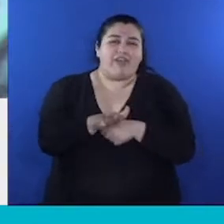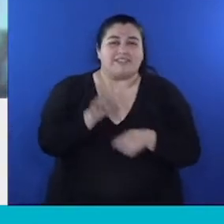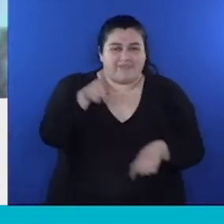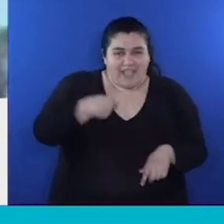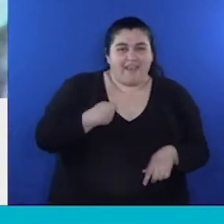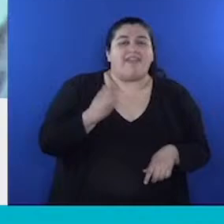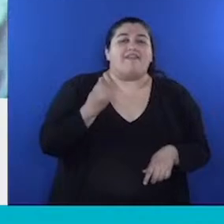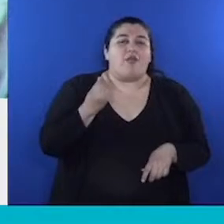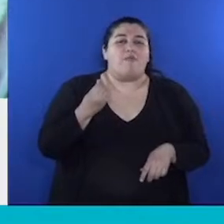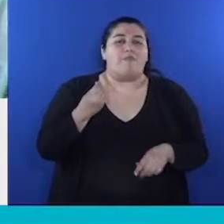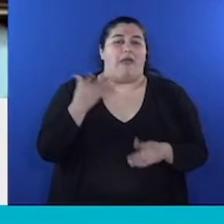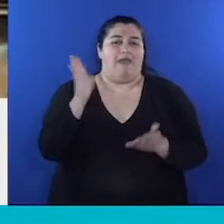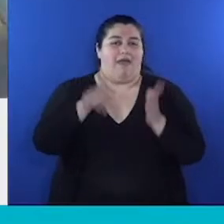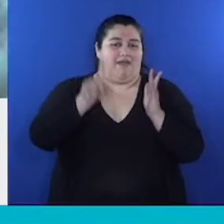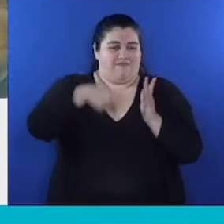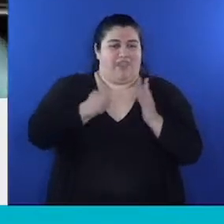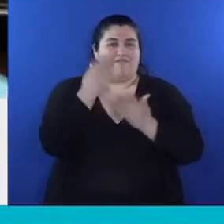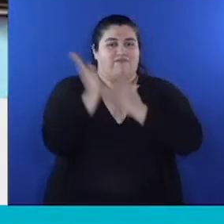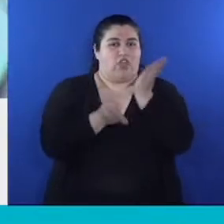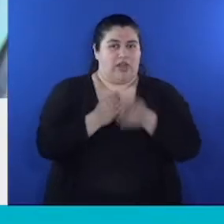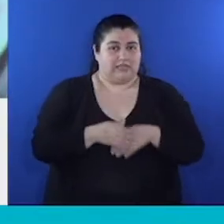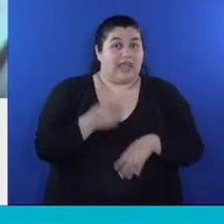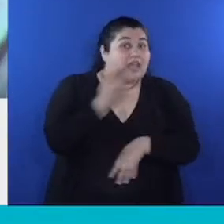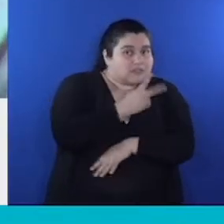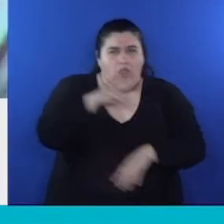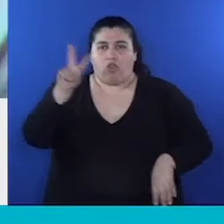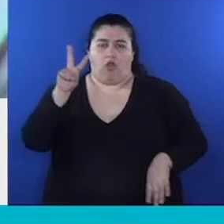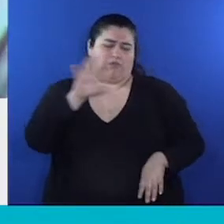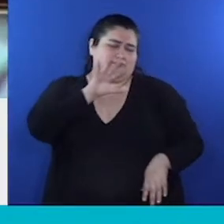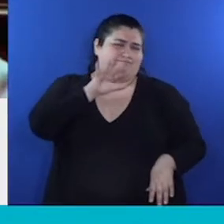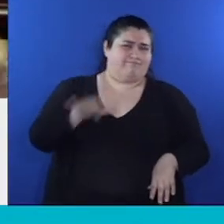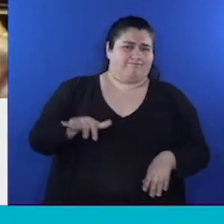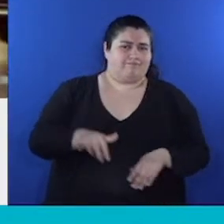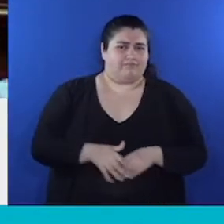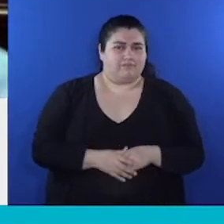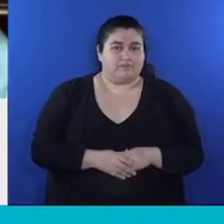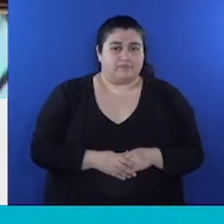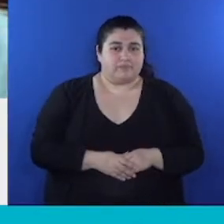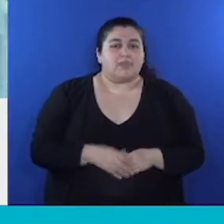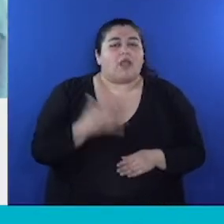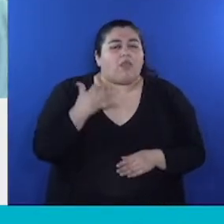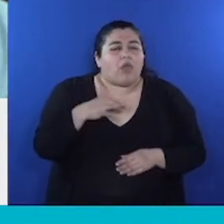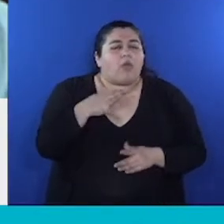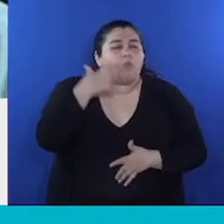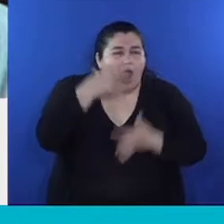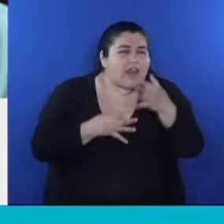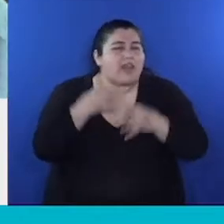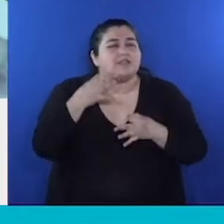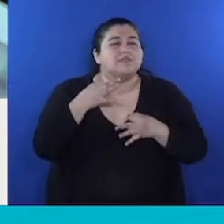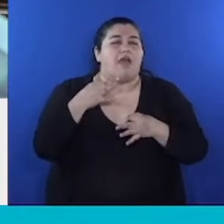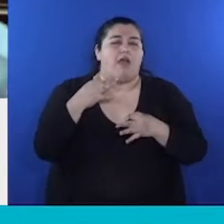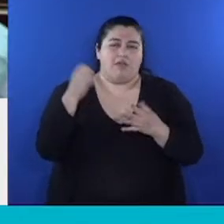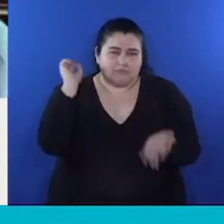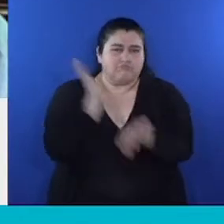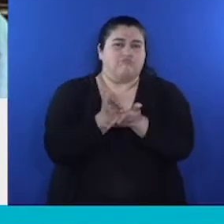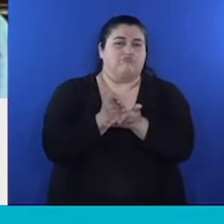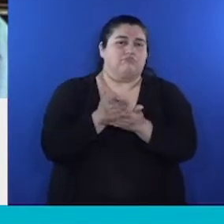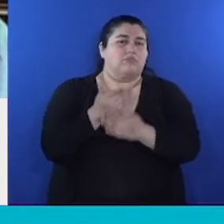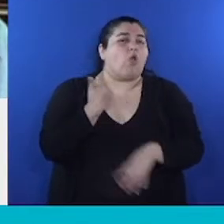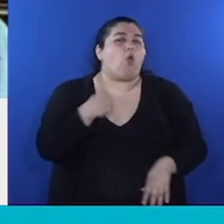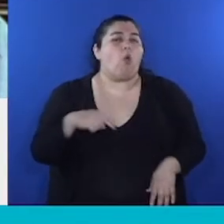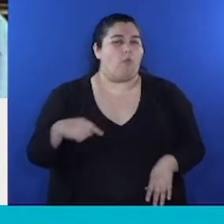violencia. Y eso es el doble de repugnante. Por eso habría que analizar el agravamiento de las penas en esos casos, señor